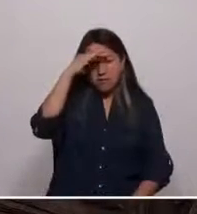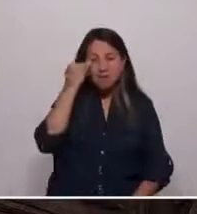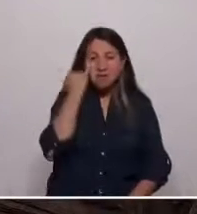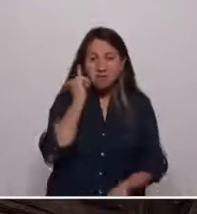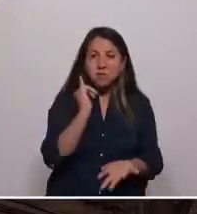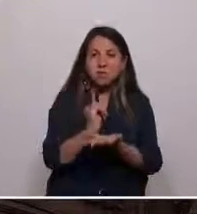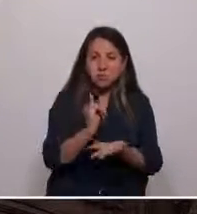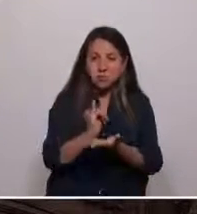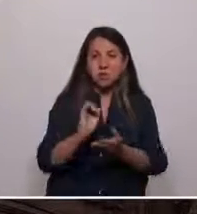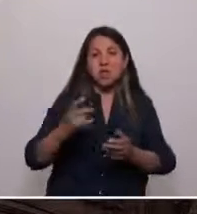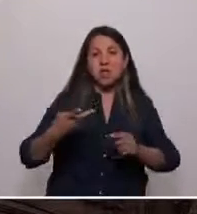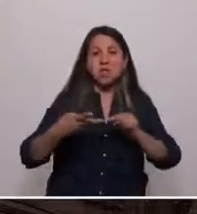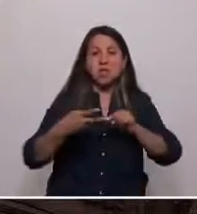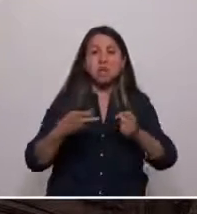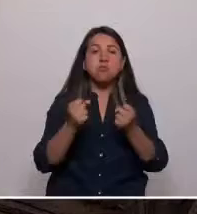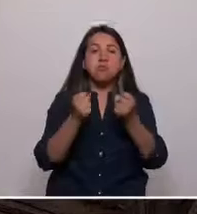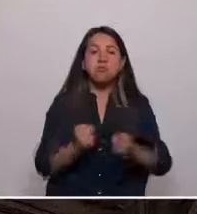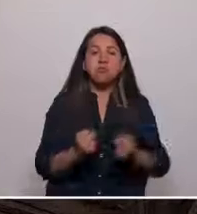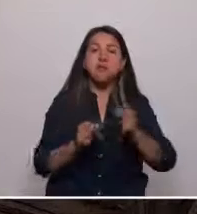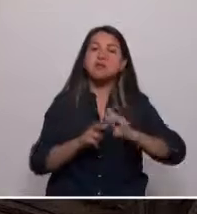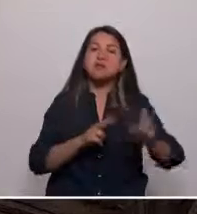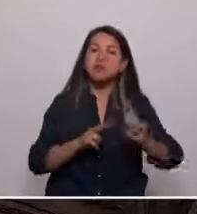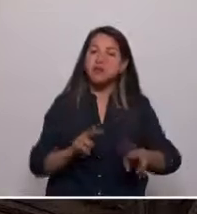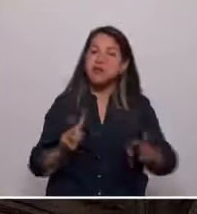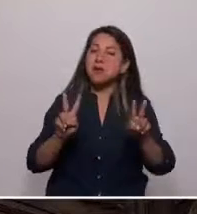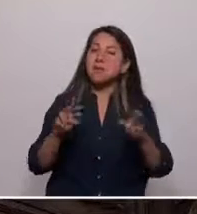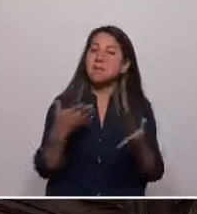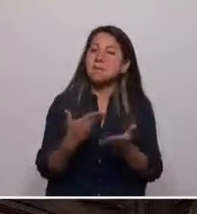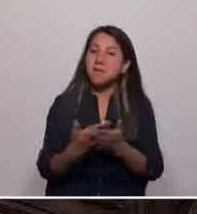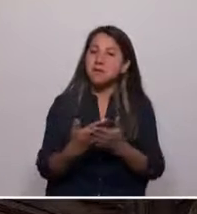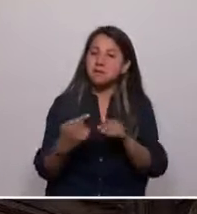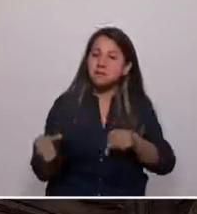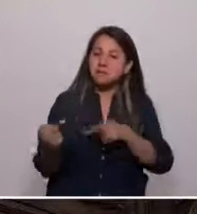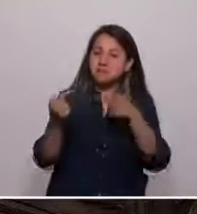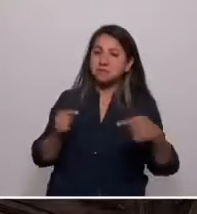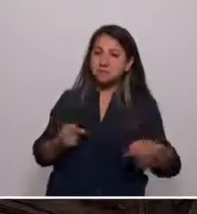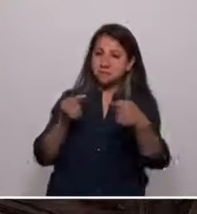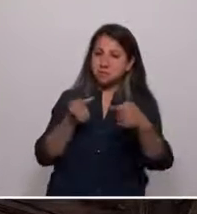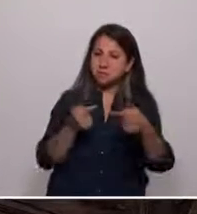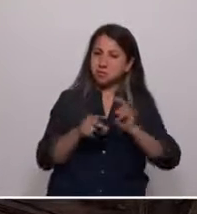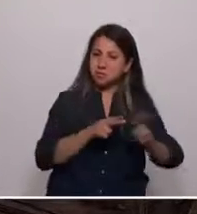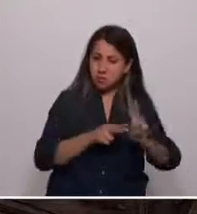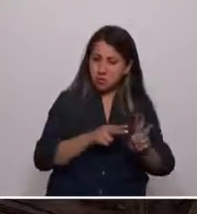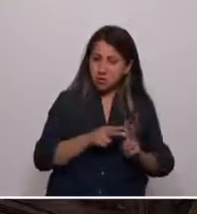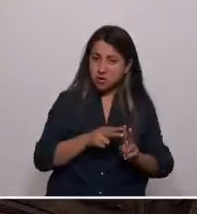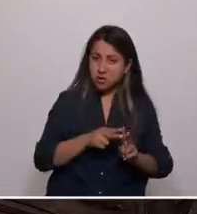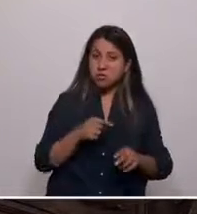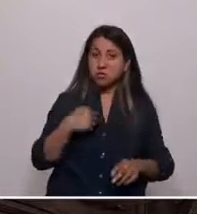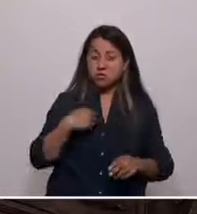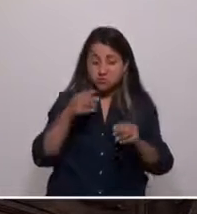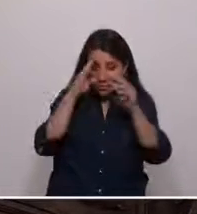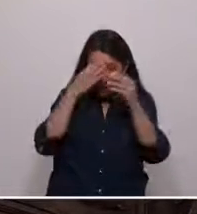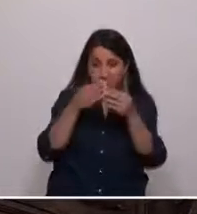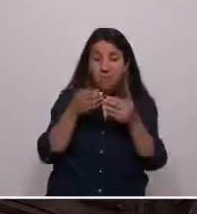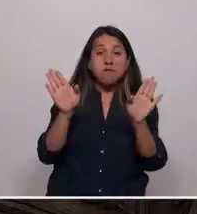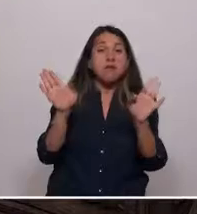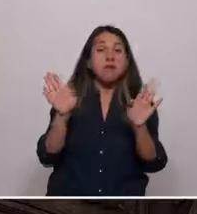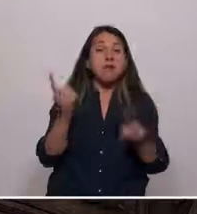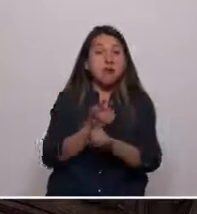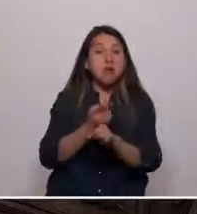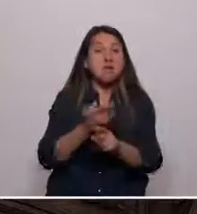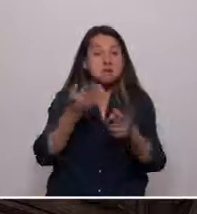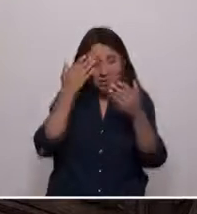instituciones y dos, poder resolver pacíficamente nuestras diferencias. Estoy abierta al debate, abierta a